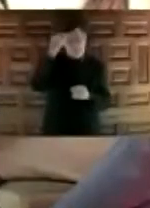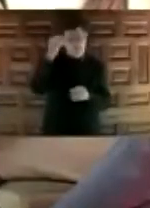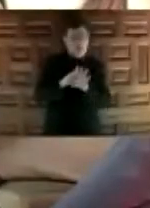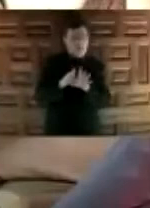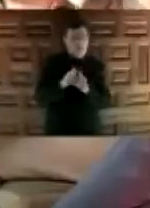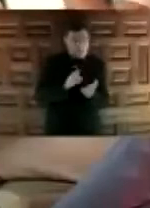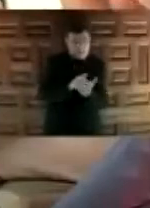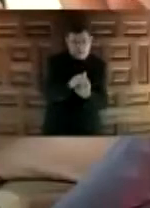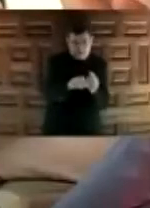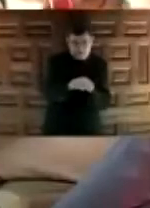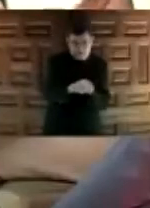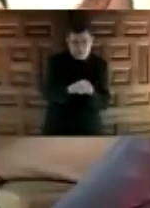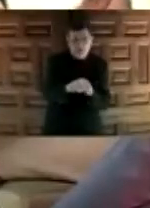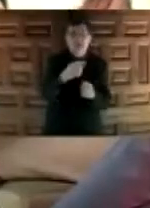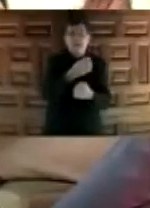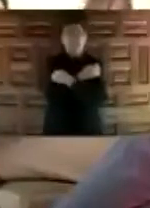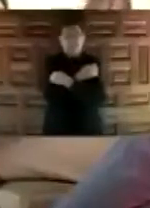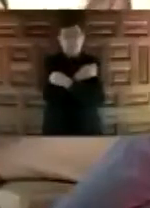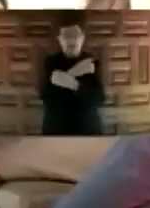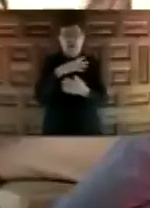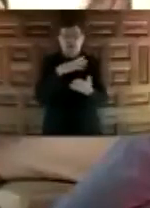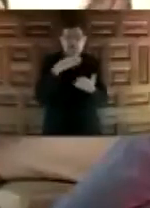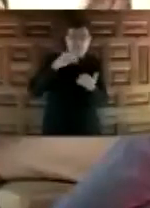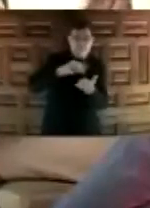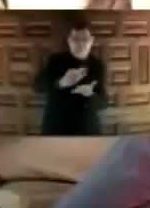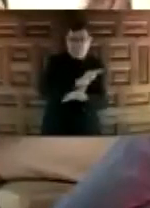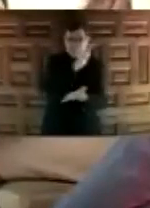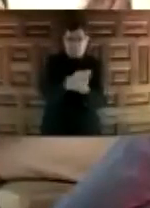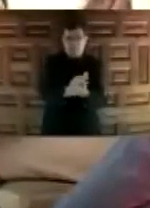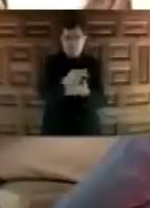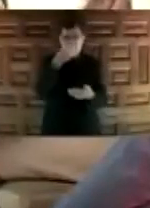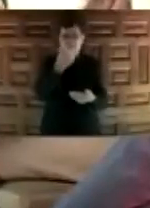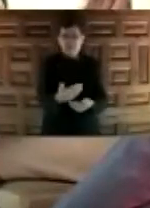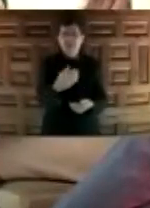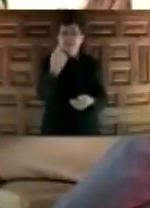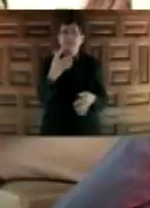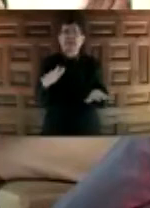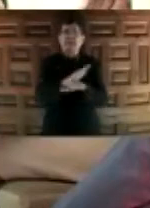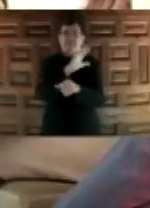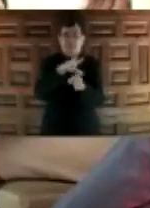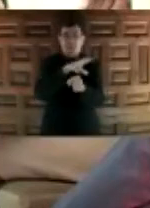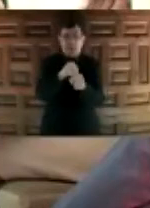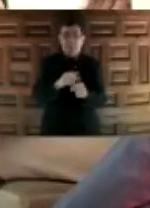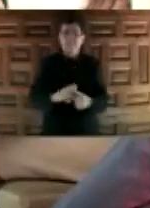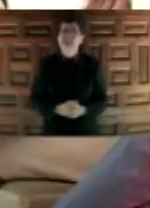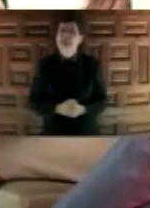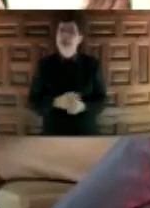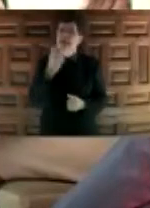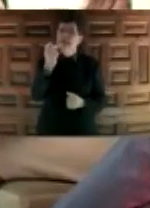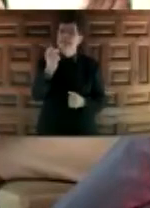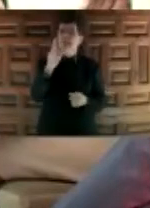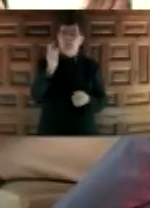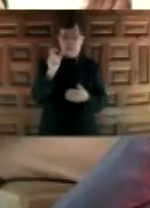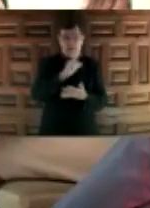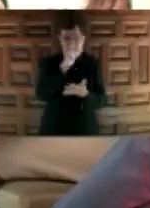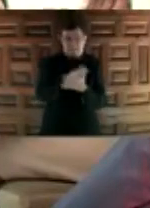derecho, entonces la educación se vuelve exigible y justiciable. Y eso lo cambia todo. Entonces, al aparecer